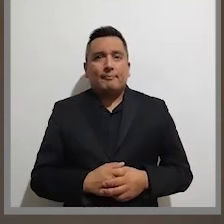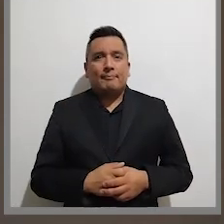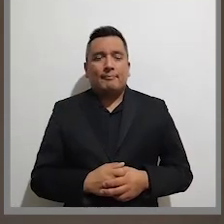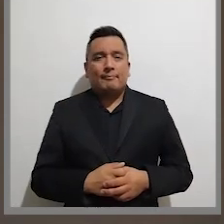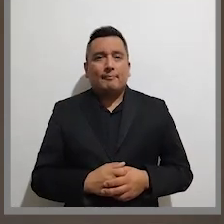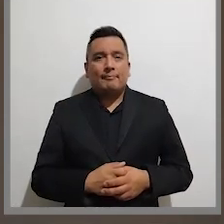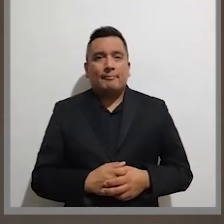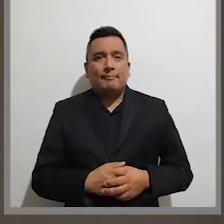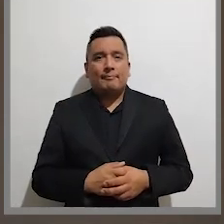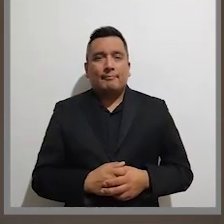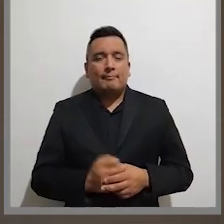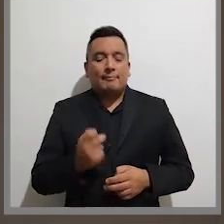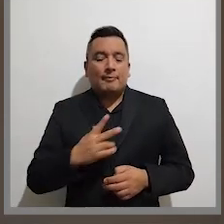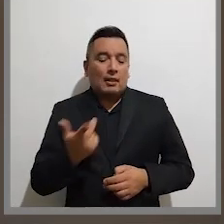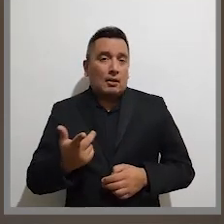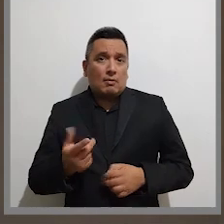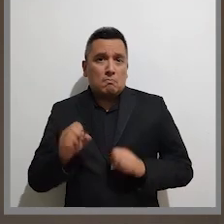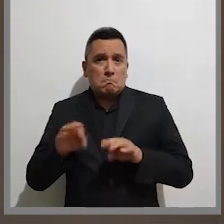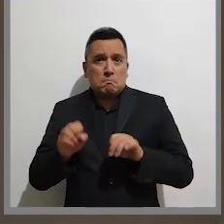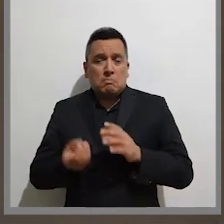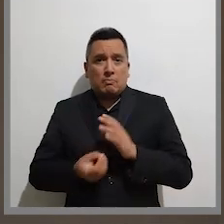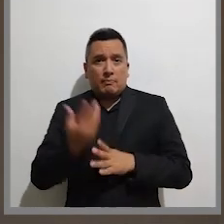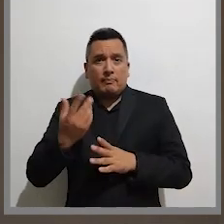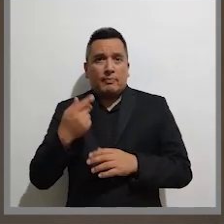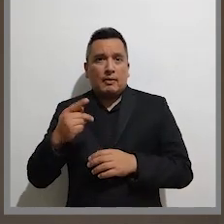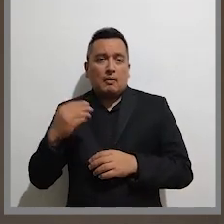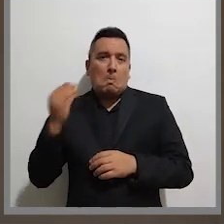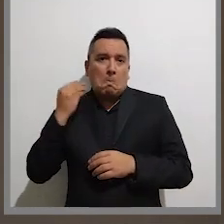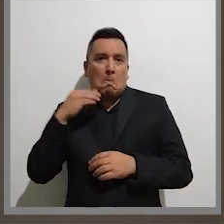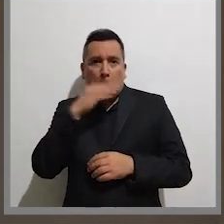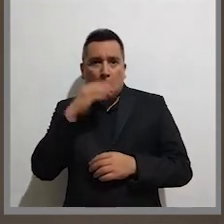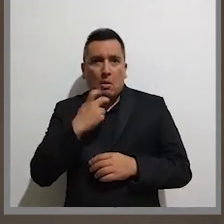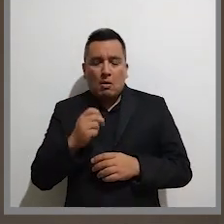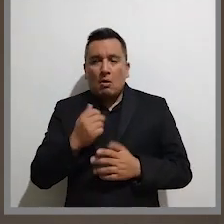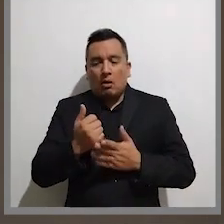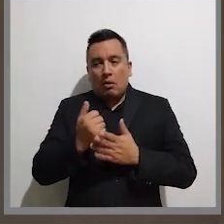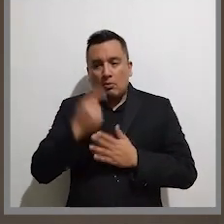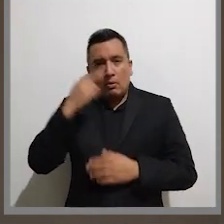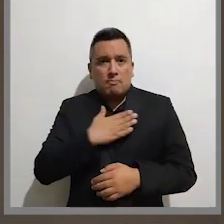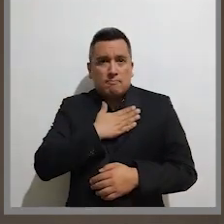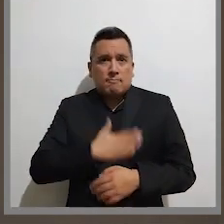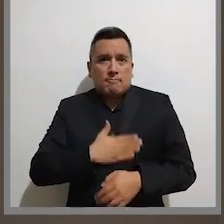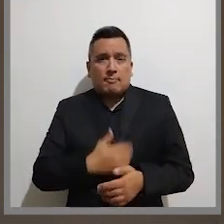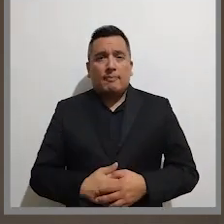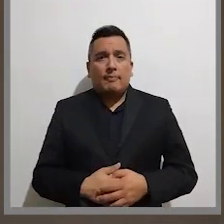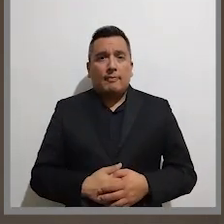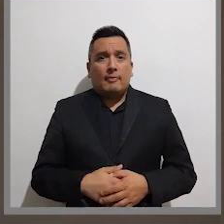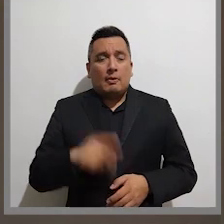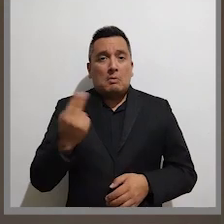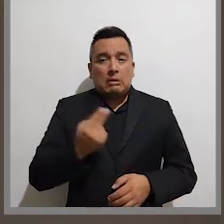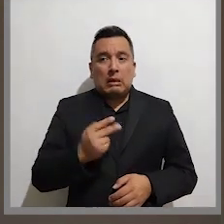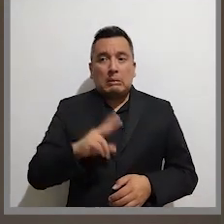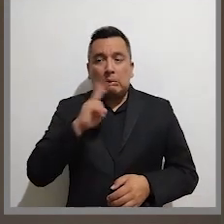las defensorías de oficio se creen dan la oportunidad de que tengan acceso a justicia sin